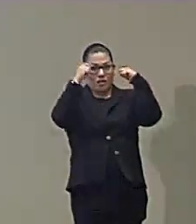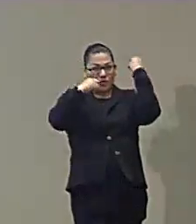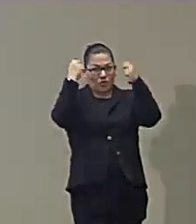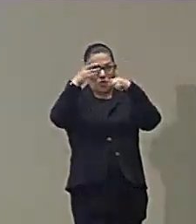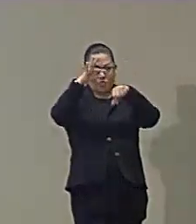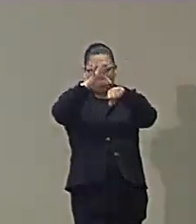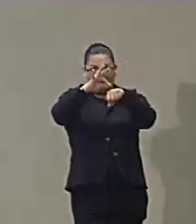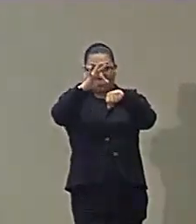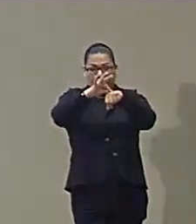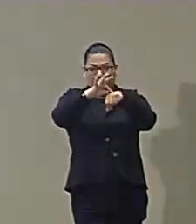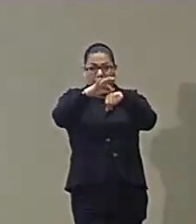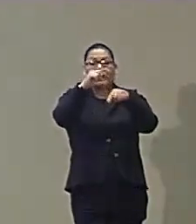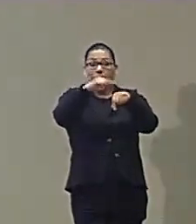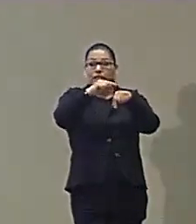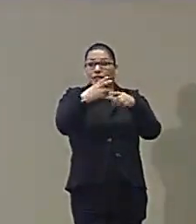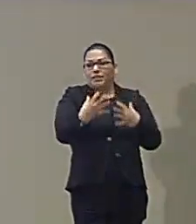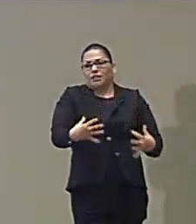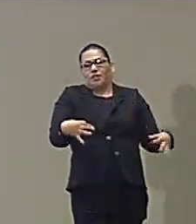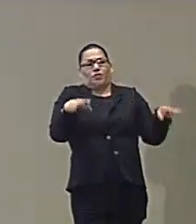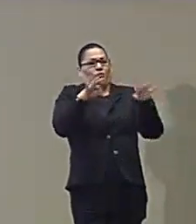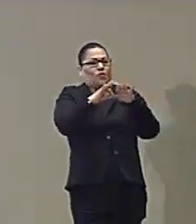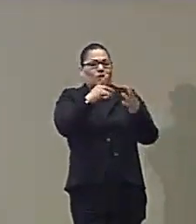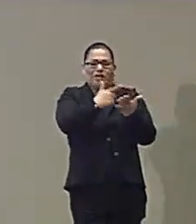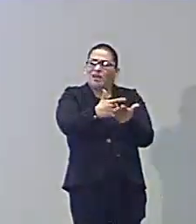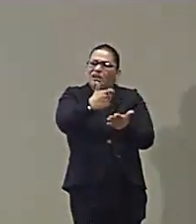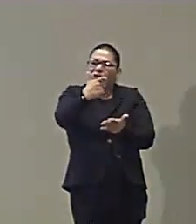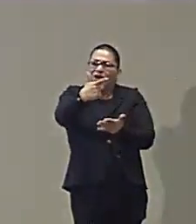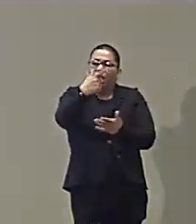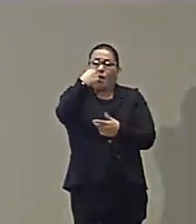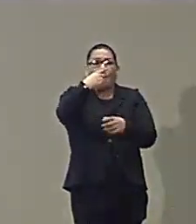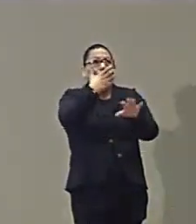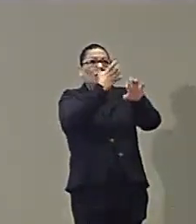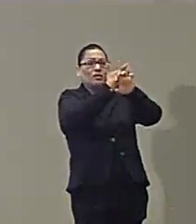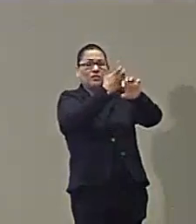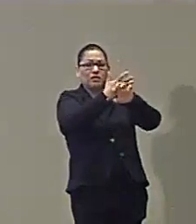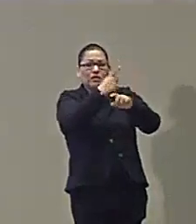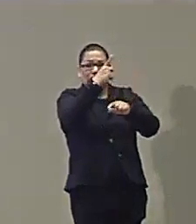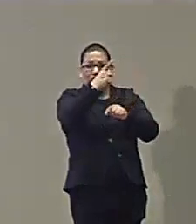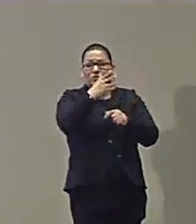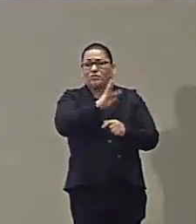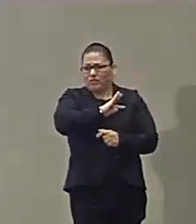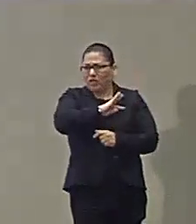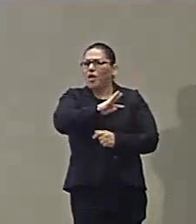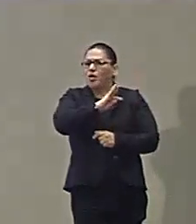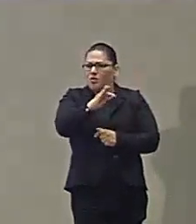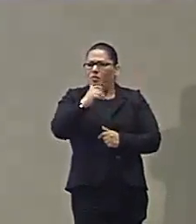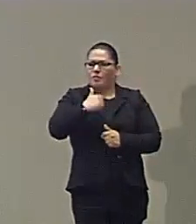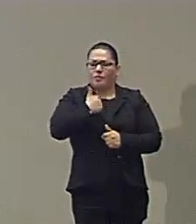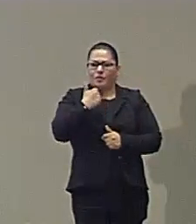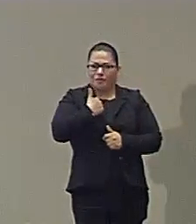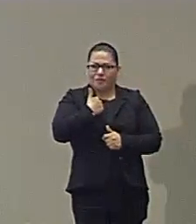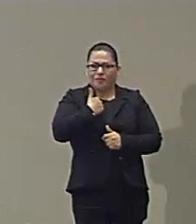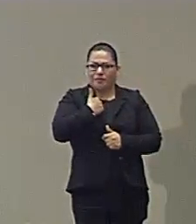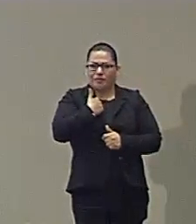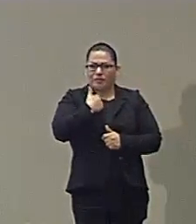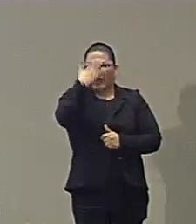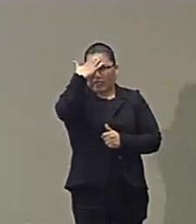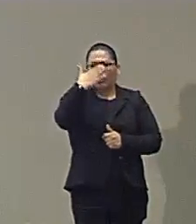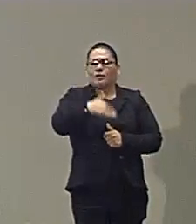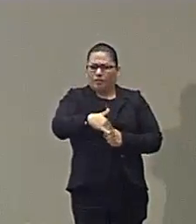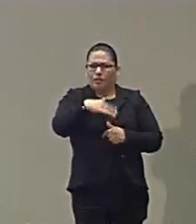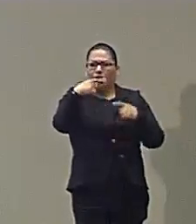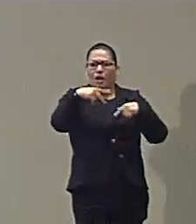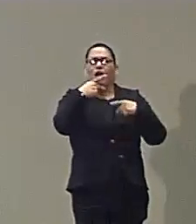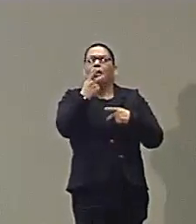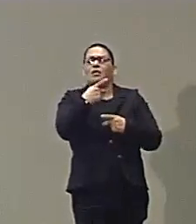importante que está siendo muy caro para los eeuu y que nosotros pudiéramos aprovechar se que de lo que se va a hablar aquí